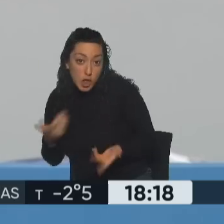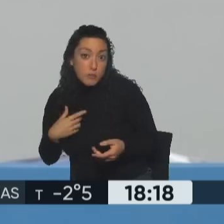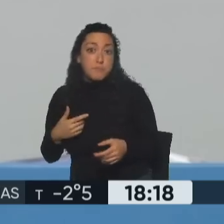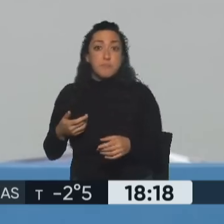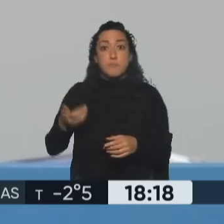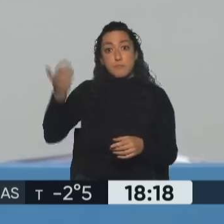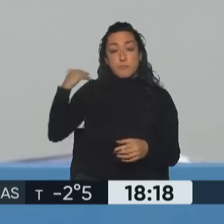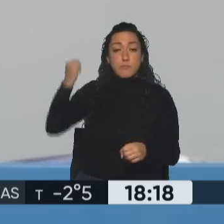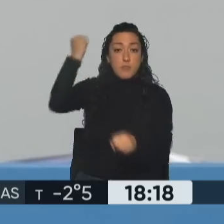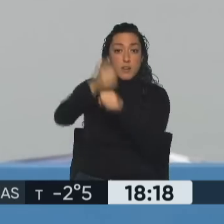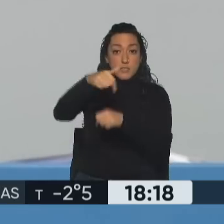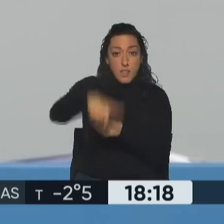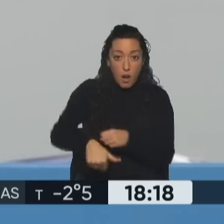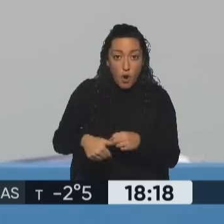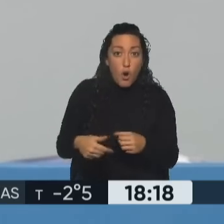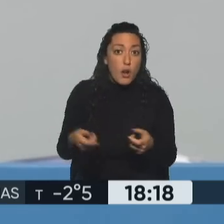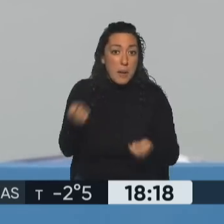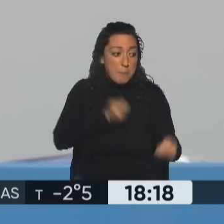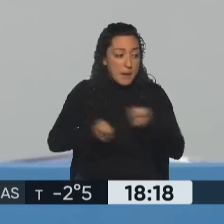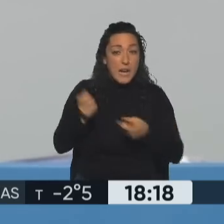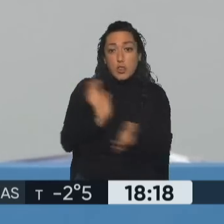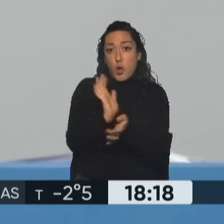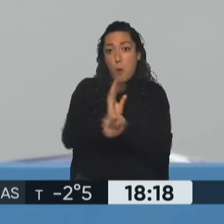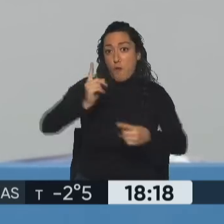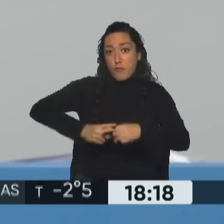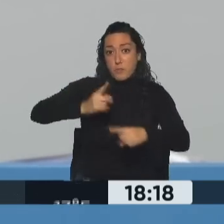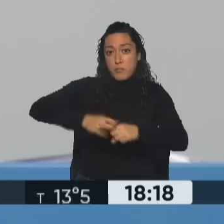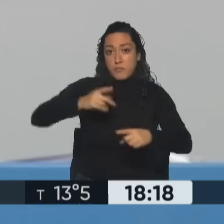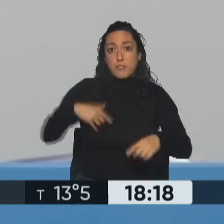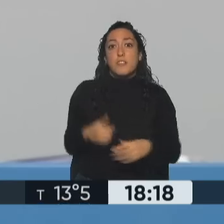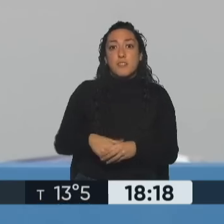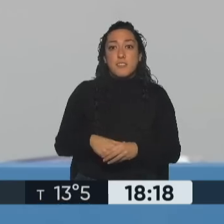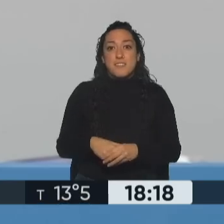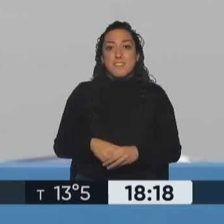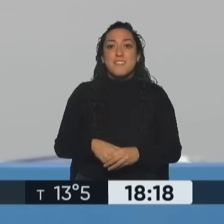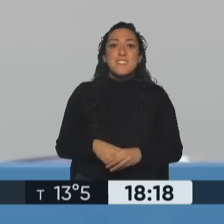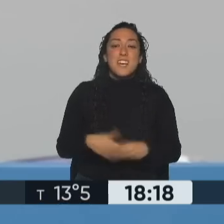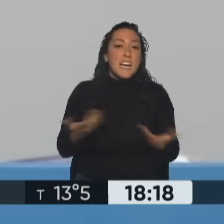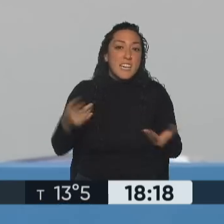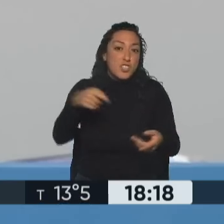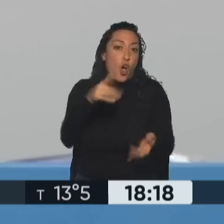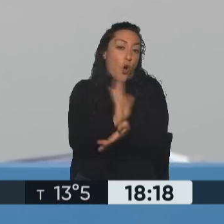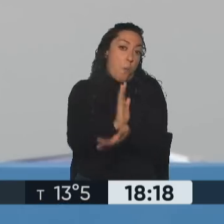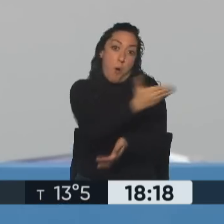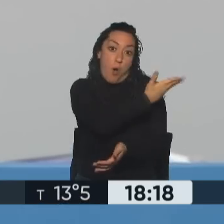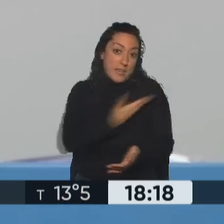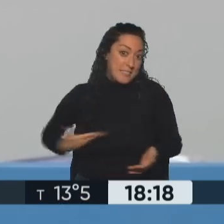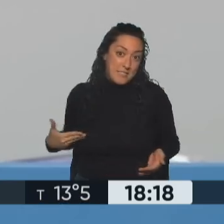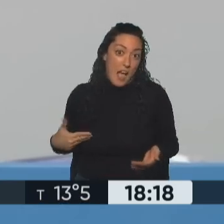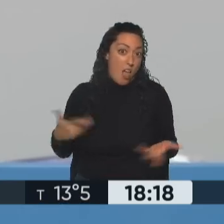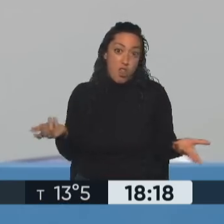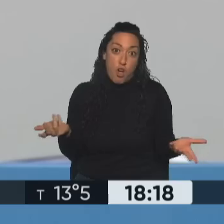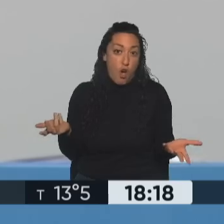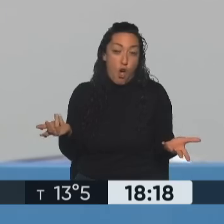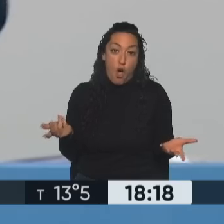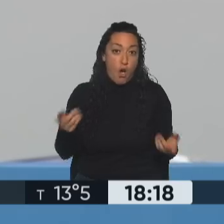tenido la sartén por el mango y el mango también están de fiesta, muchachos. Este es un Estado estúpido. Un Estado en donde